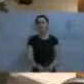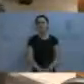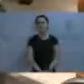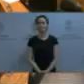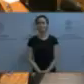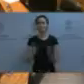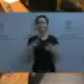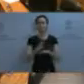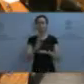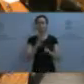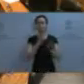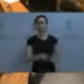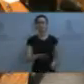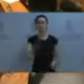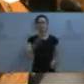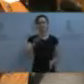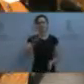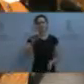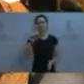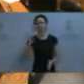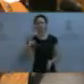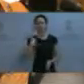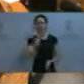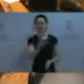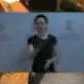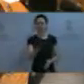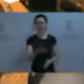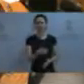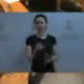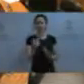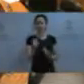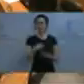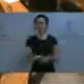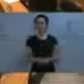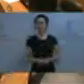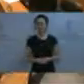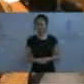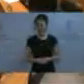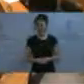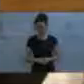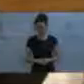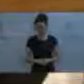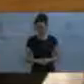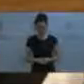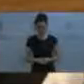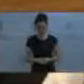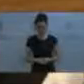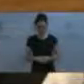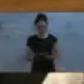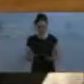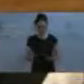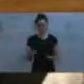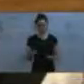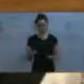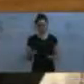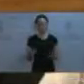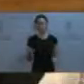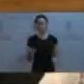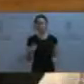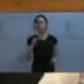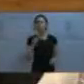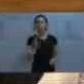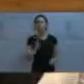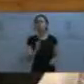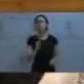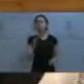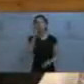señor consejero. Señor de Rueda, tiene la palabra. Sí, gracias, presidente. Bueno, evidentemente, la pregunta se la hago por algo muy